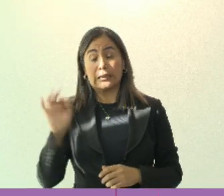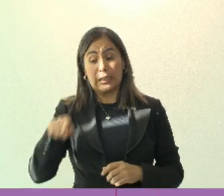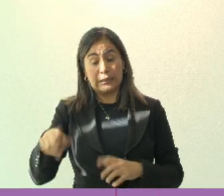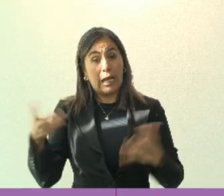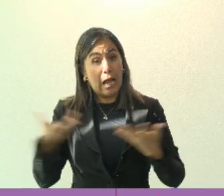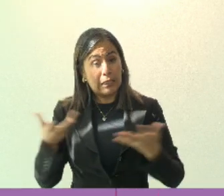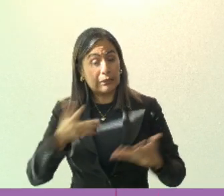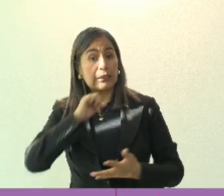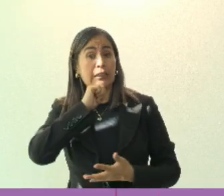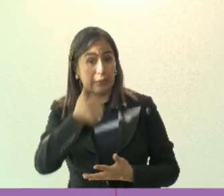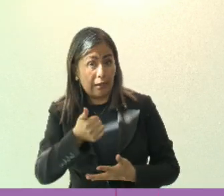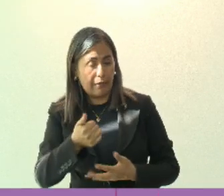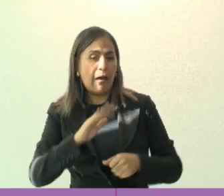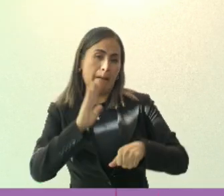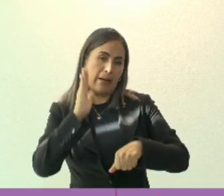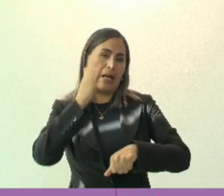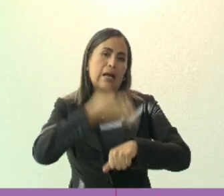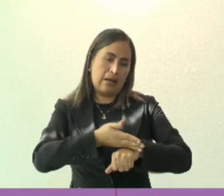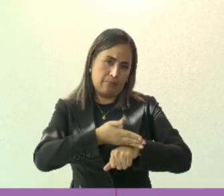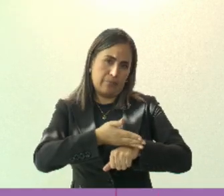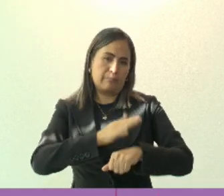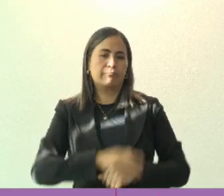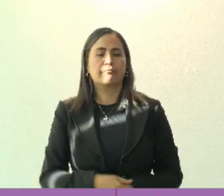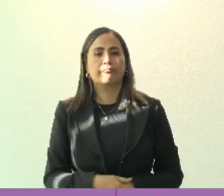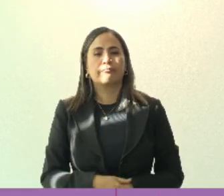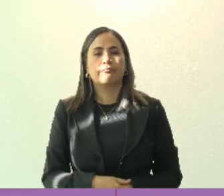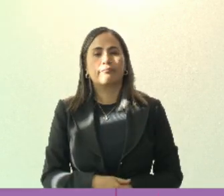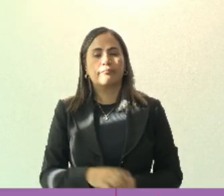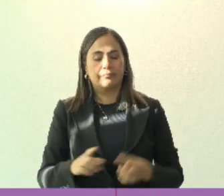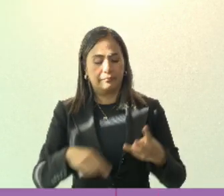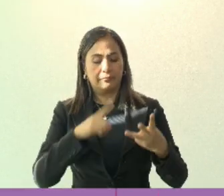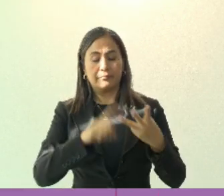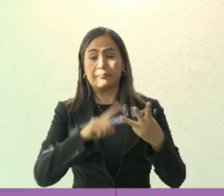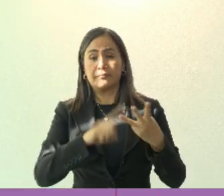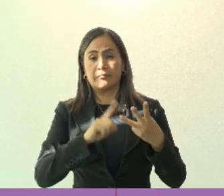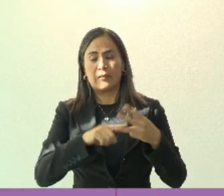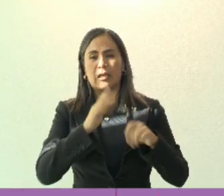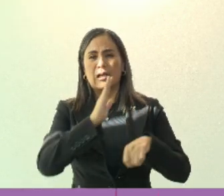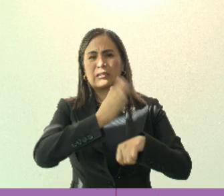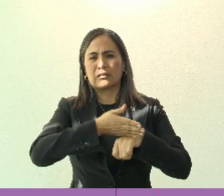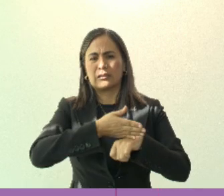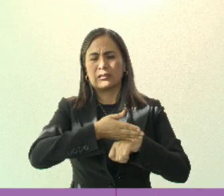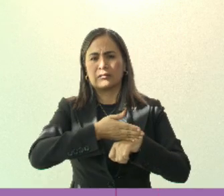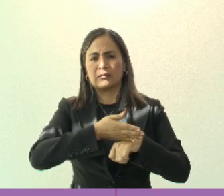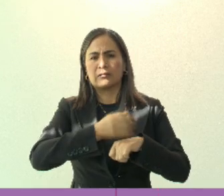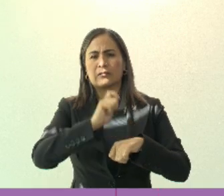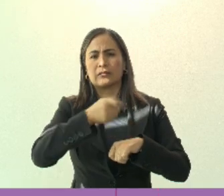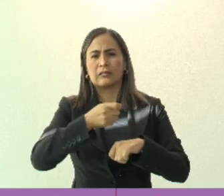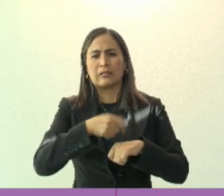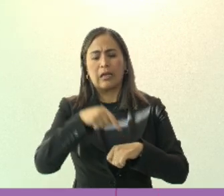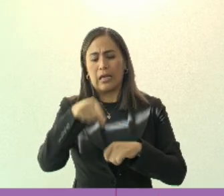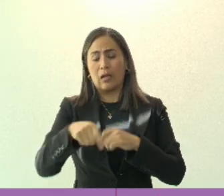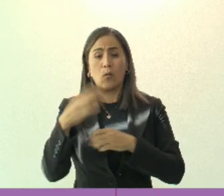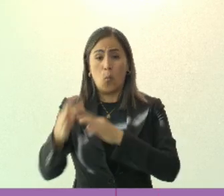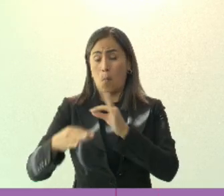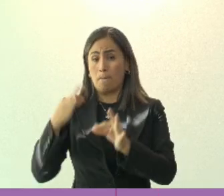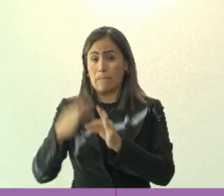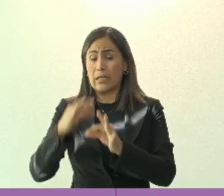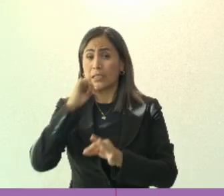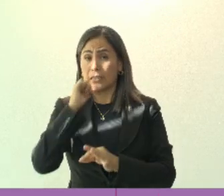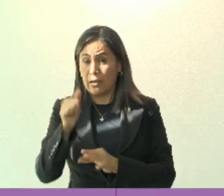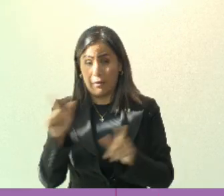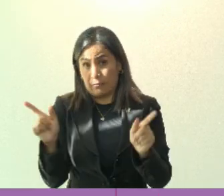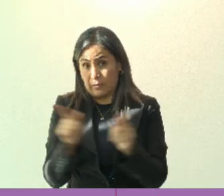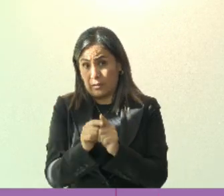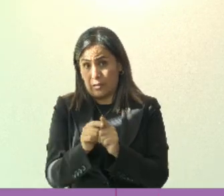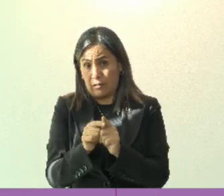tercer elemento. Y ese tercer elemento que es la sanción tiene que ver no solamente con el tema de lo que se dejó de cumplir, no, tiene que